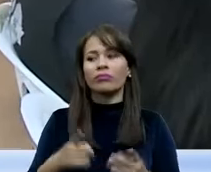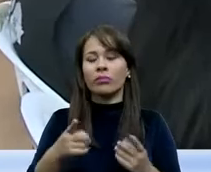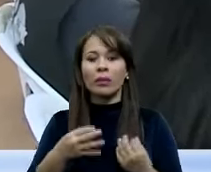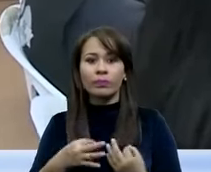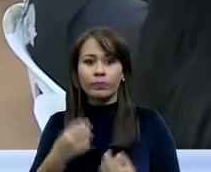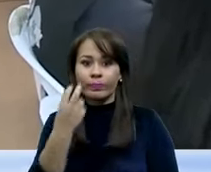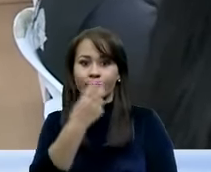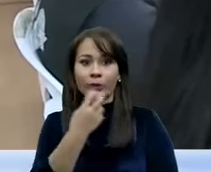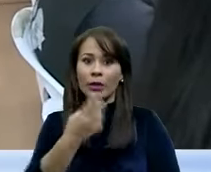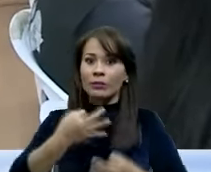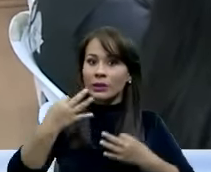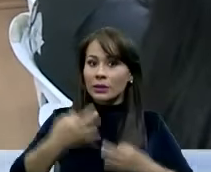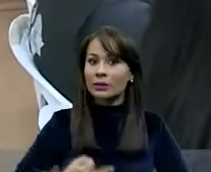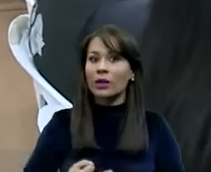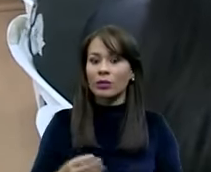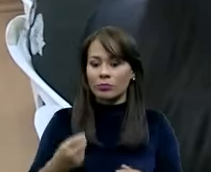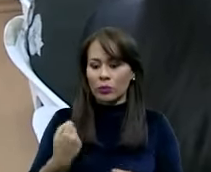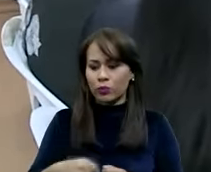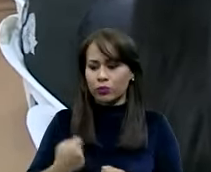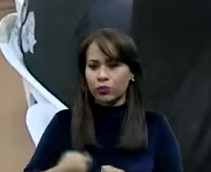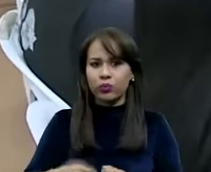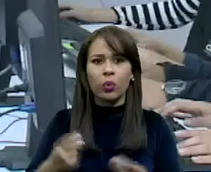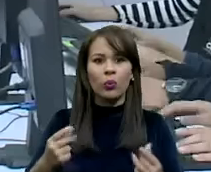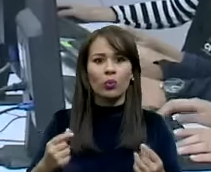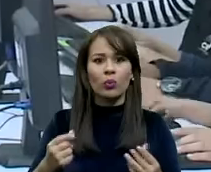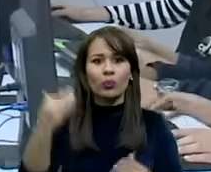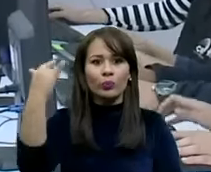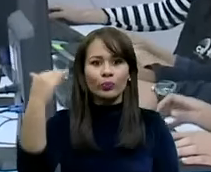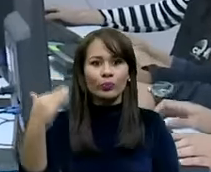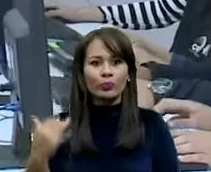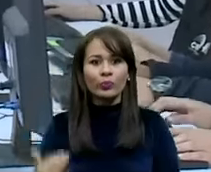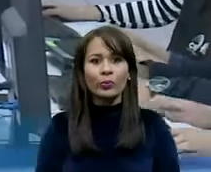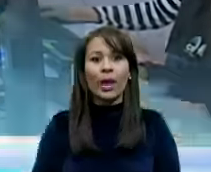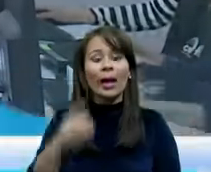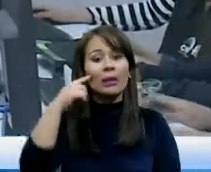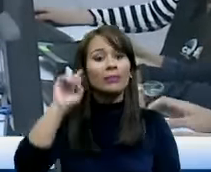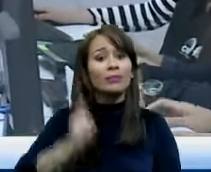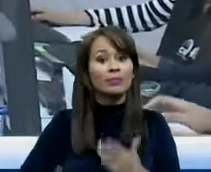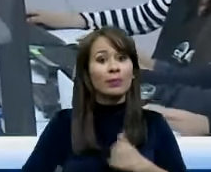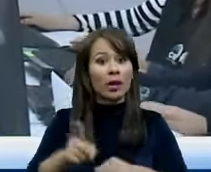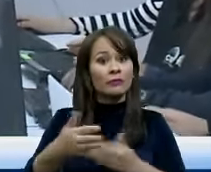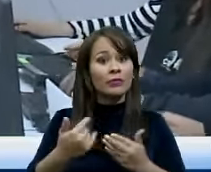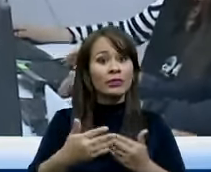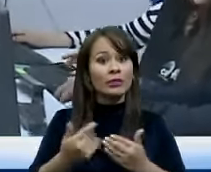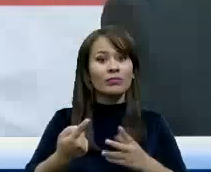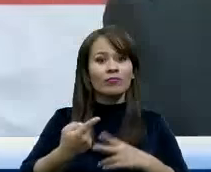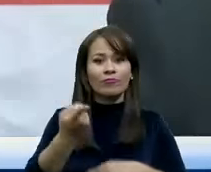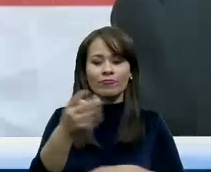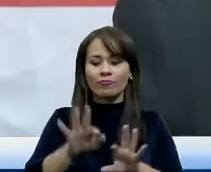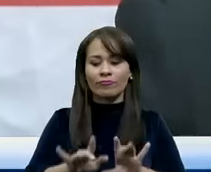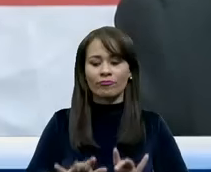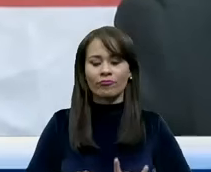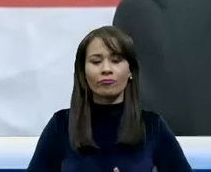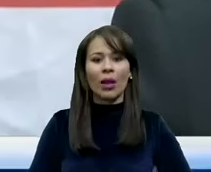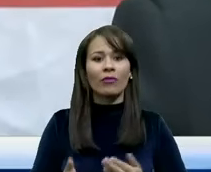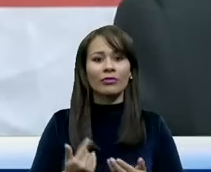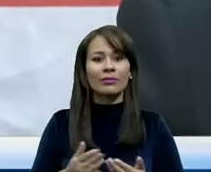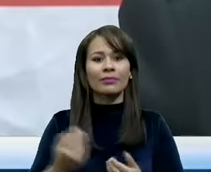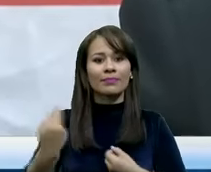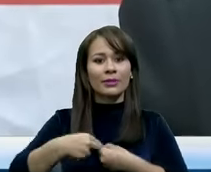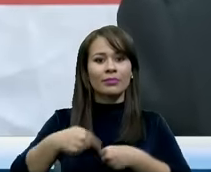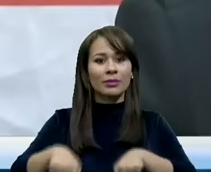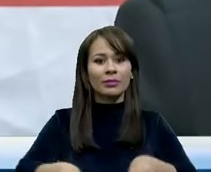simulacro específico de conteo rápido. Pero para que tengamos esta herramienta absolutamente clara y que permita obviamente ser parte